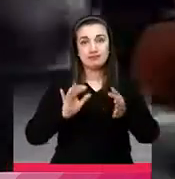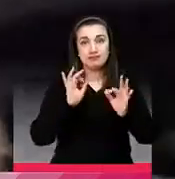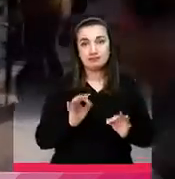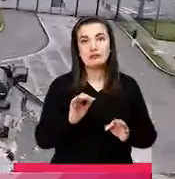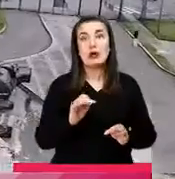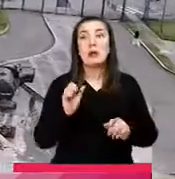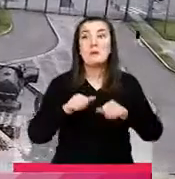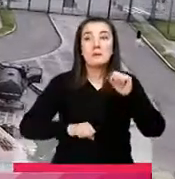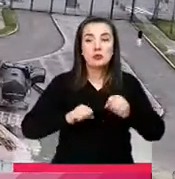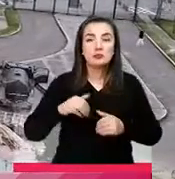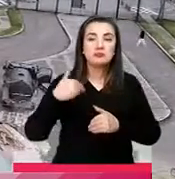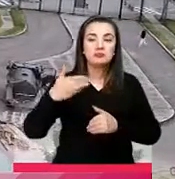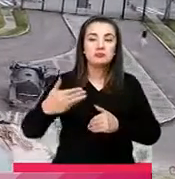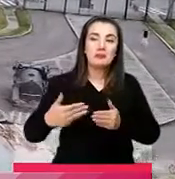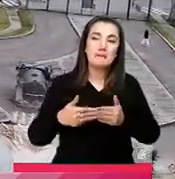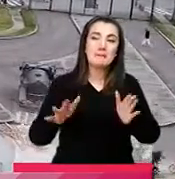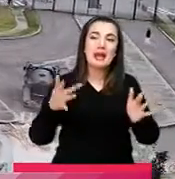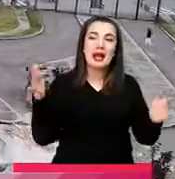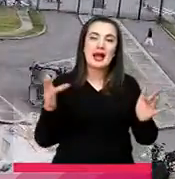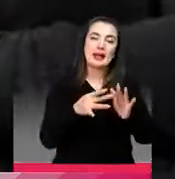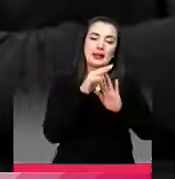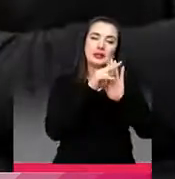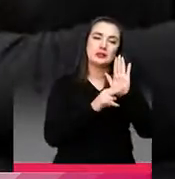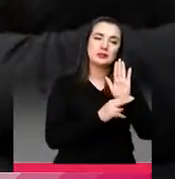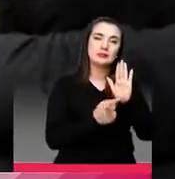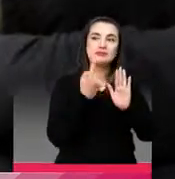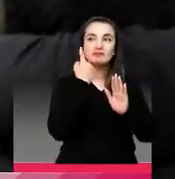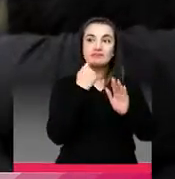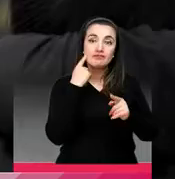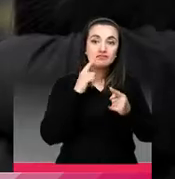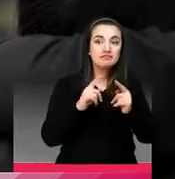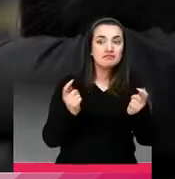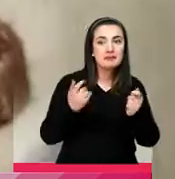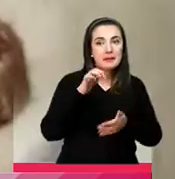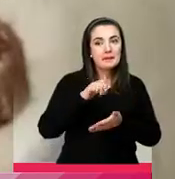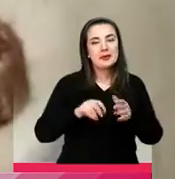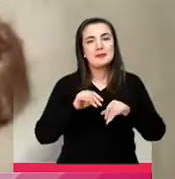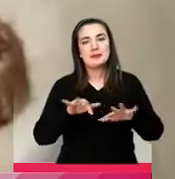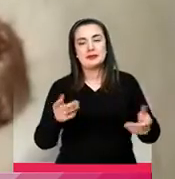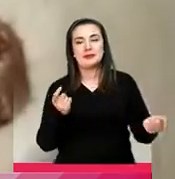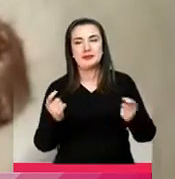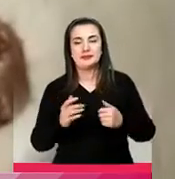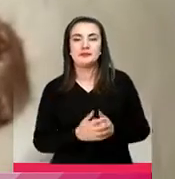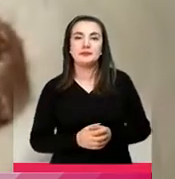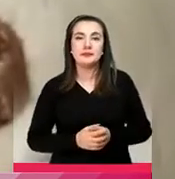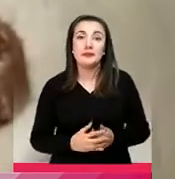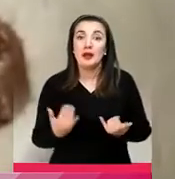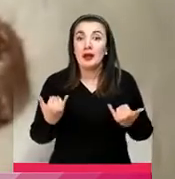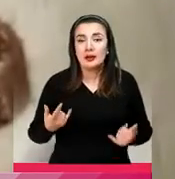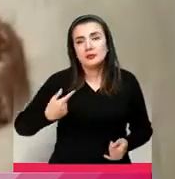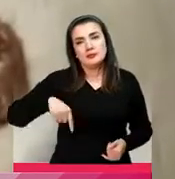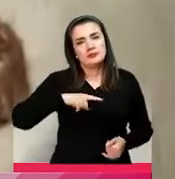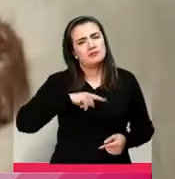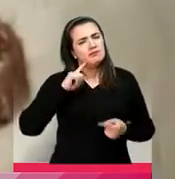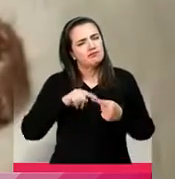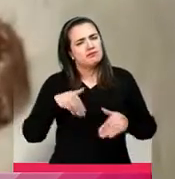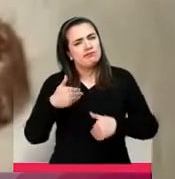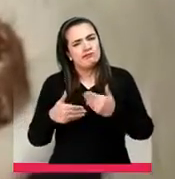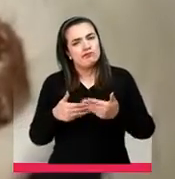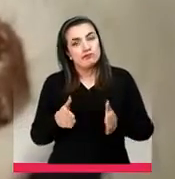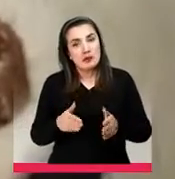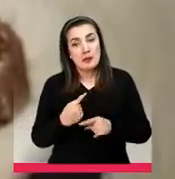las salas de acuerdo a los protocolos que permitan disminuir el riesgo de contagio por ahora nuestra reapertura va a ser gradual